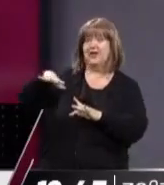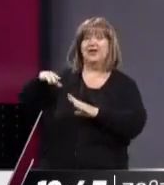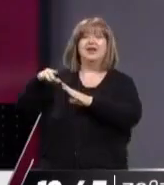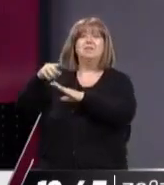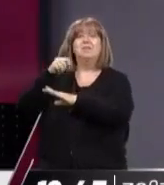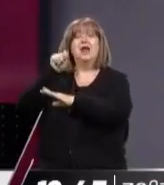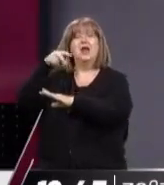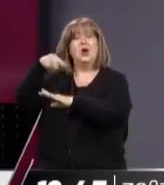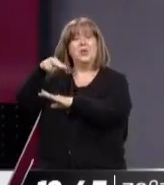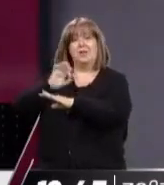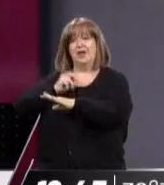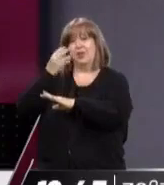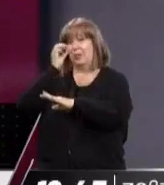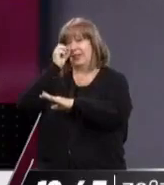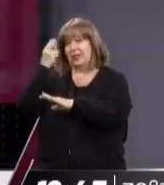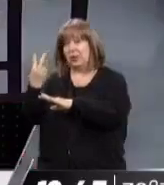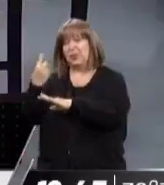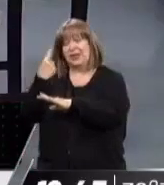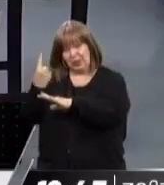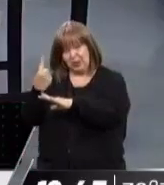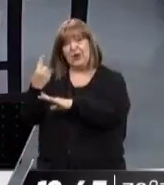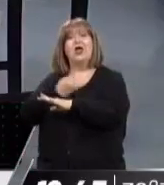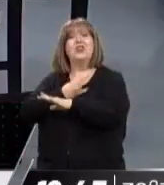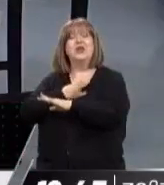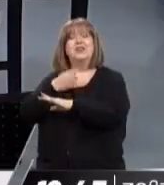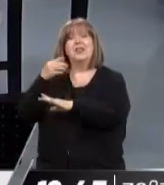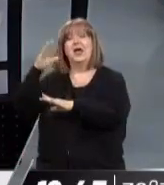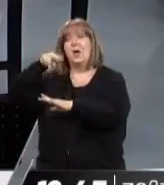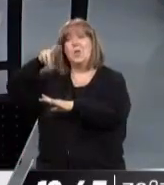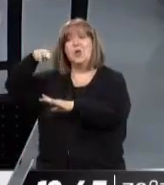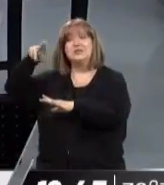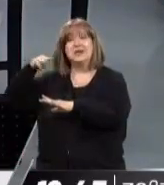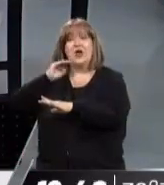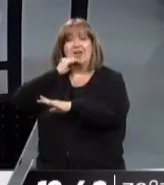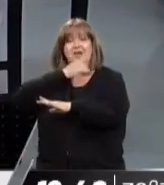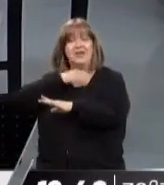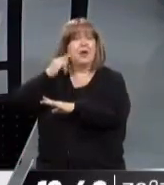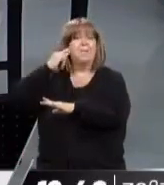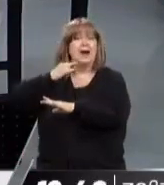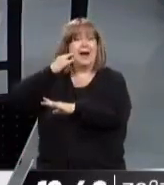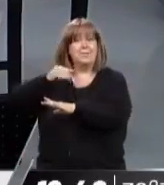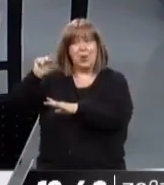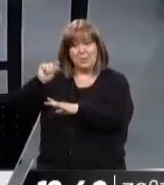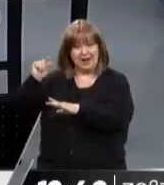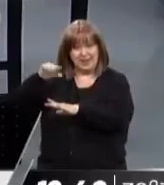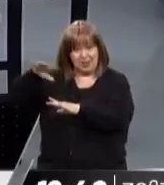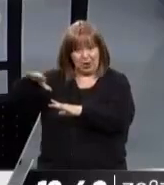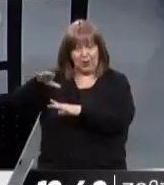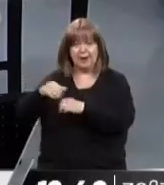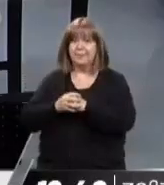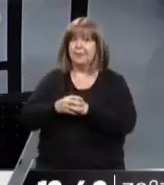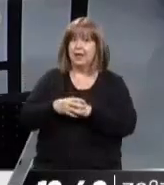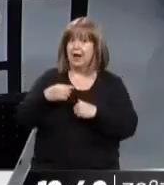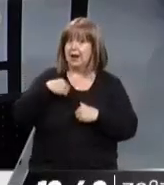de noviembre del 21, que se hizo en Maipú, en el Museo del Vino. Sí. Vamos a escucharla, porque además hay un datito interesante respecto a si se podría presentar o no.